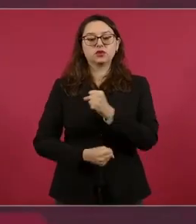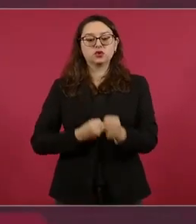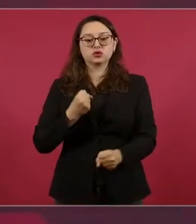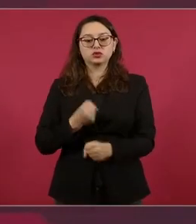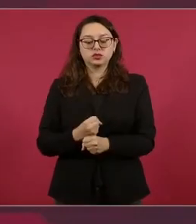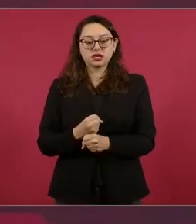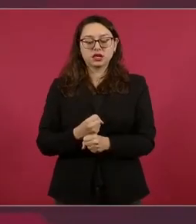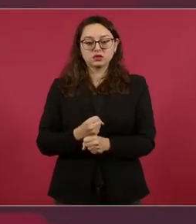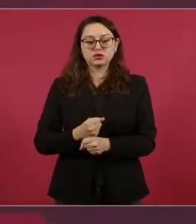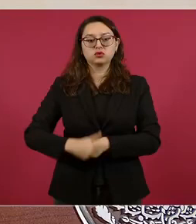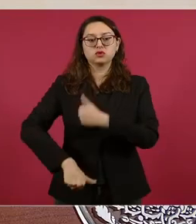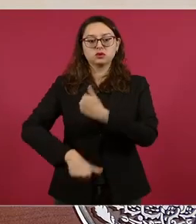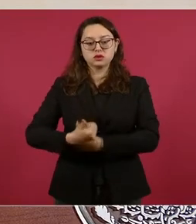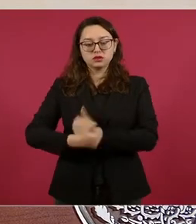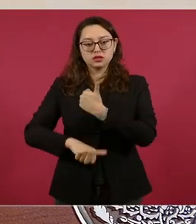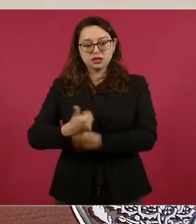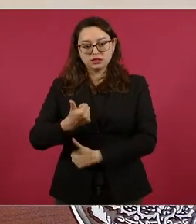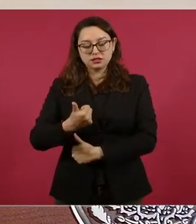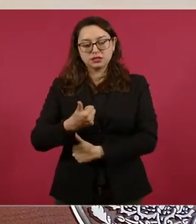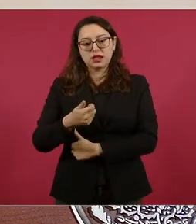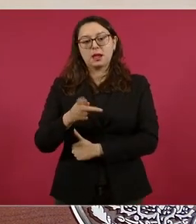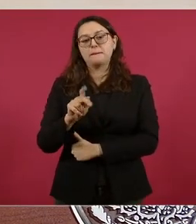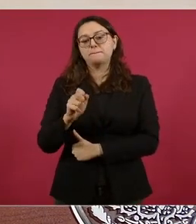México tercer lugar